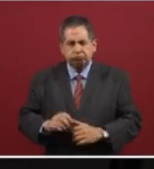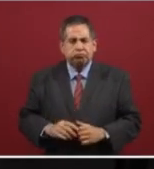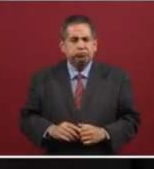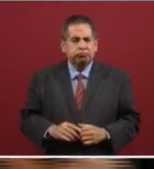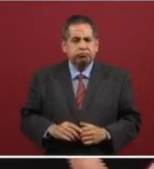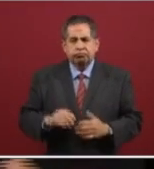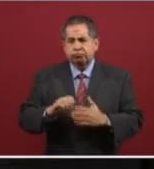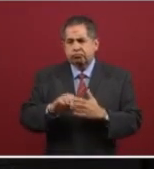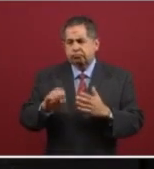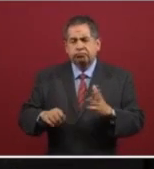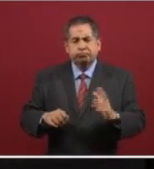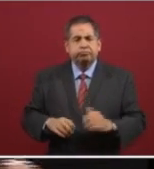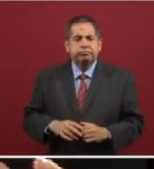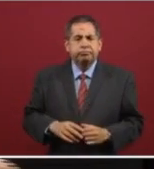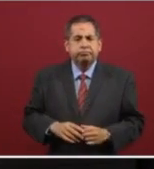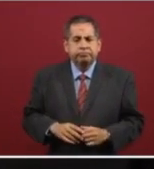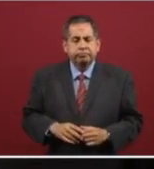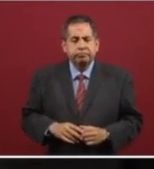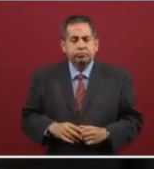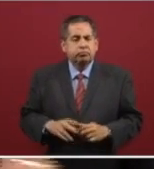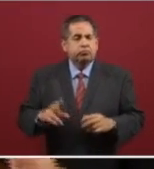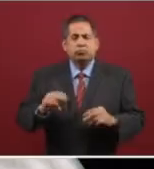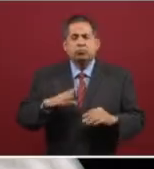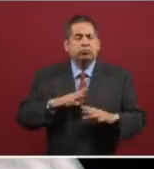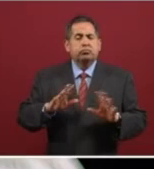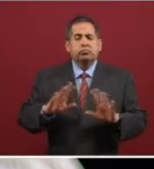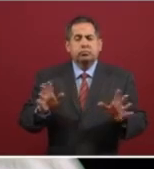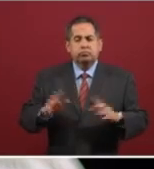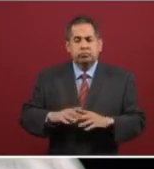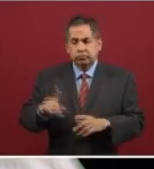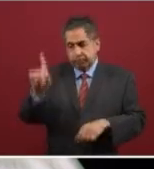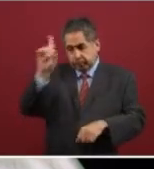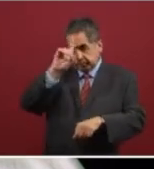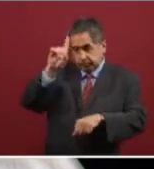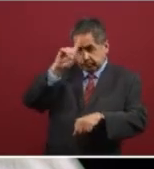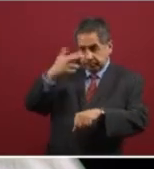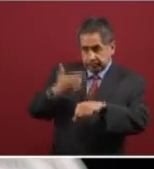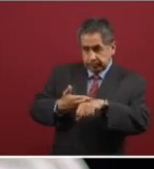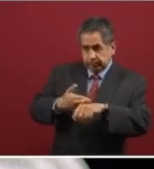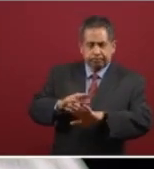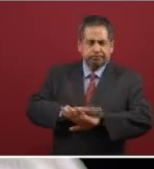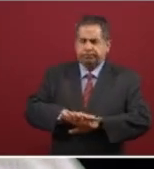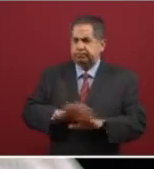por ejemplo, no van a haber asesores,